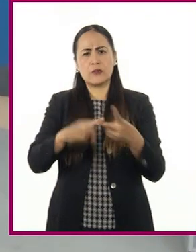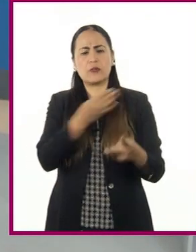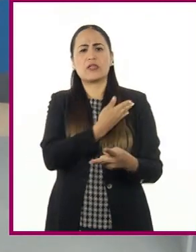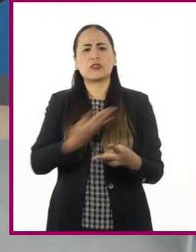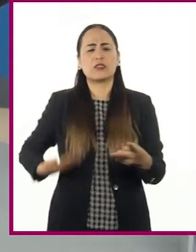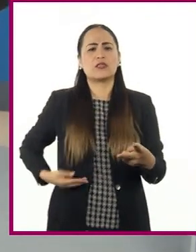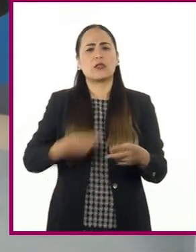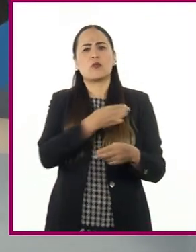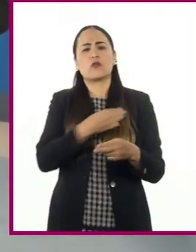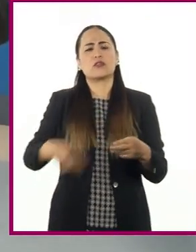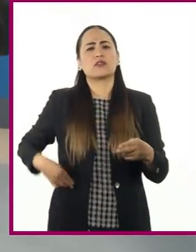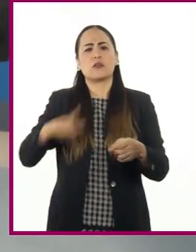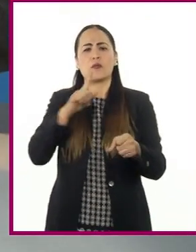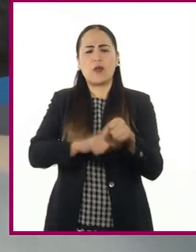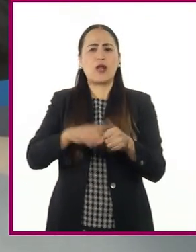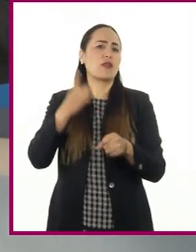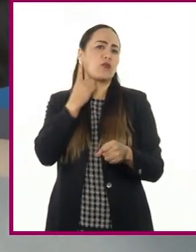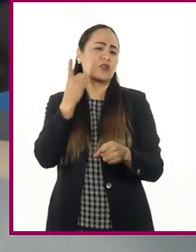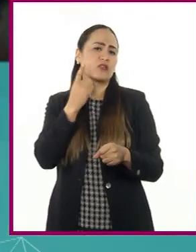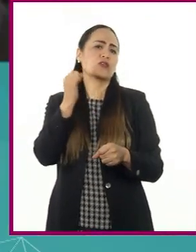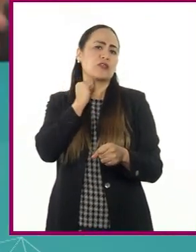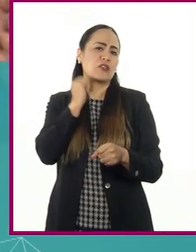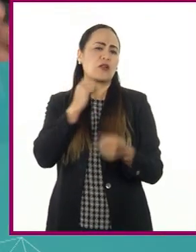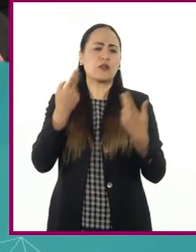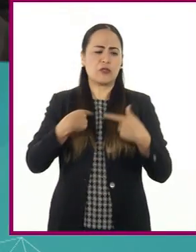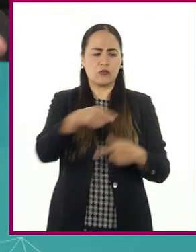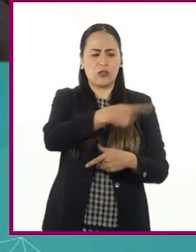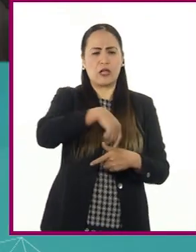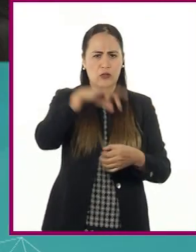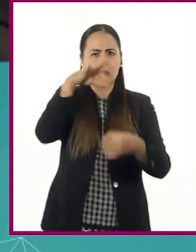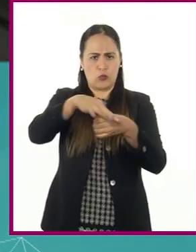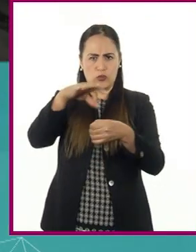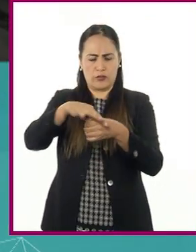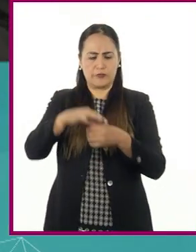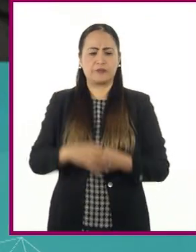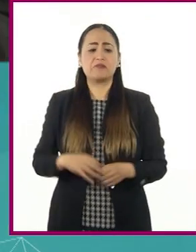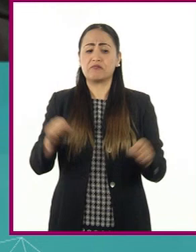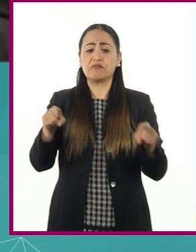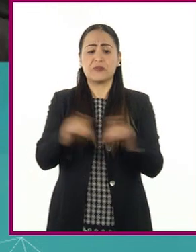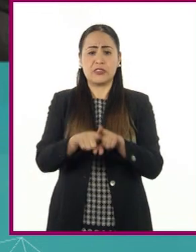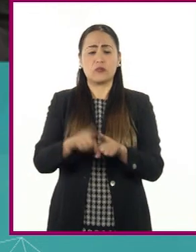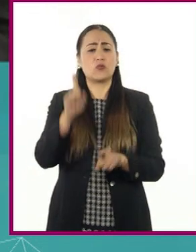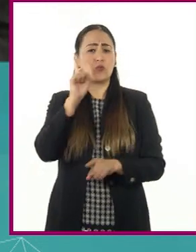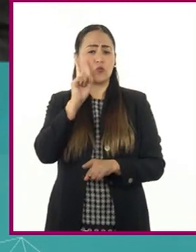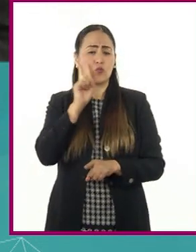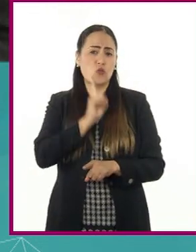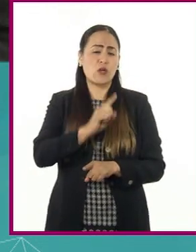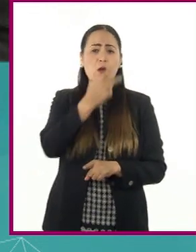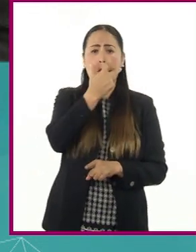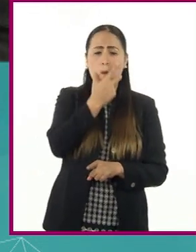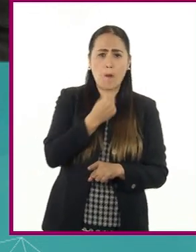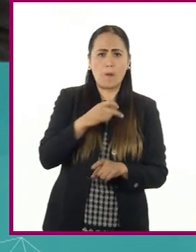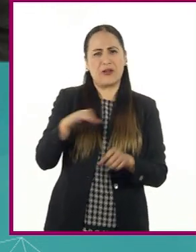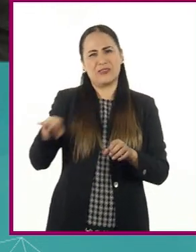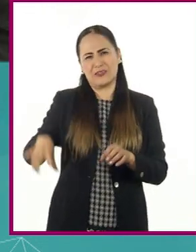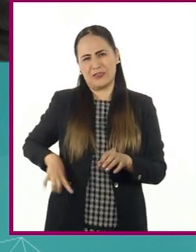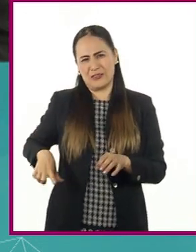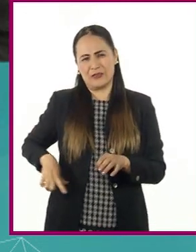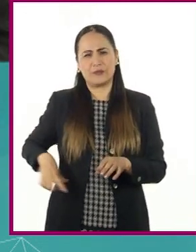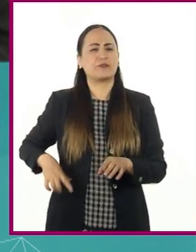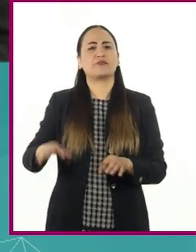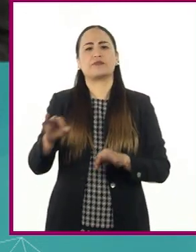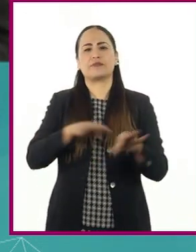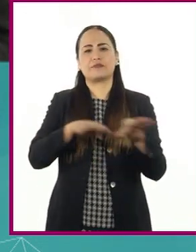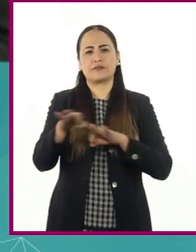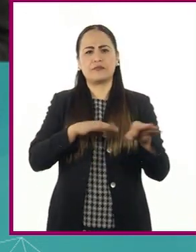municipales, diputaciones y senadurías. También están las servidoras y servidores públicos que por elección